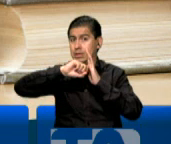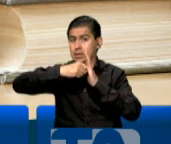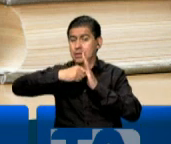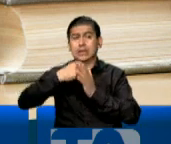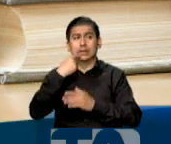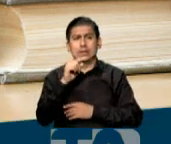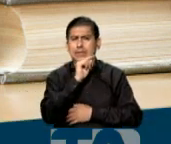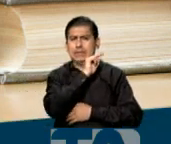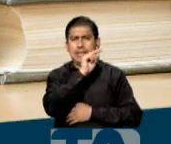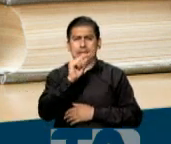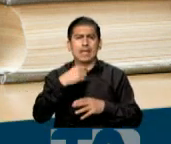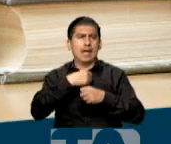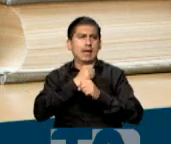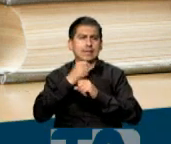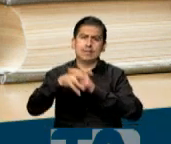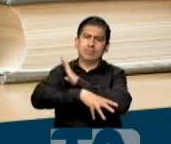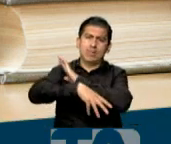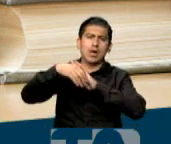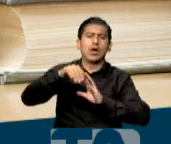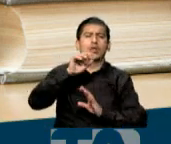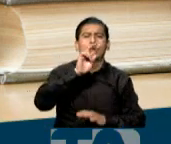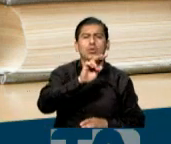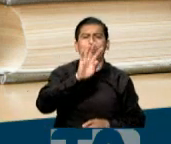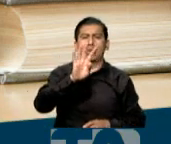el consorcio logró la extracción de